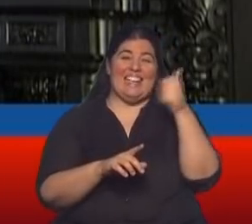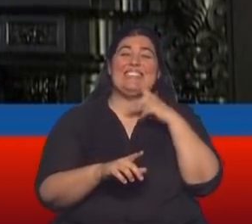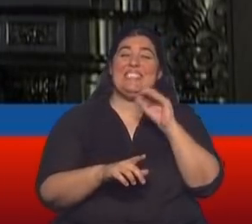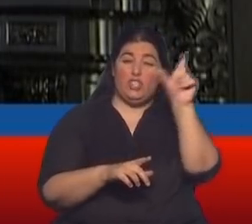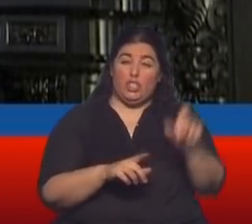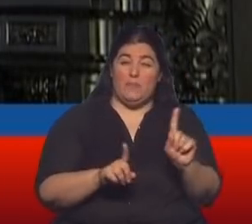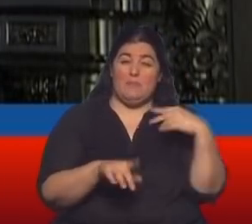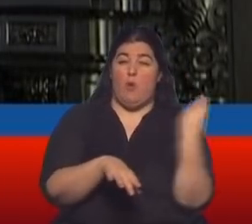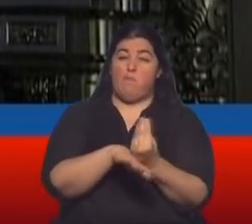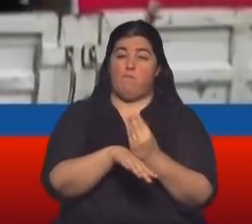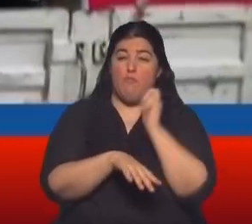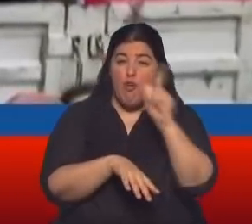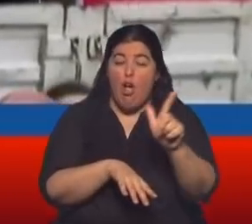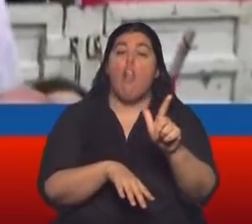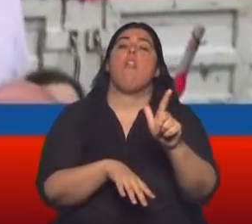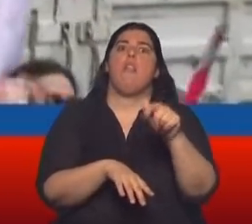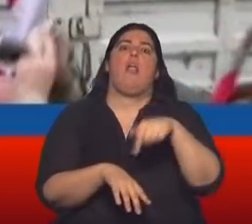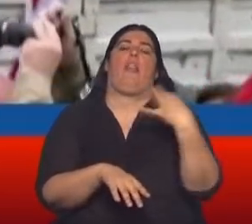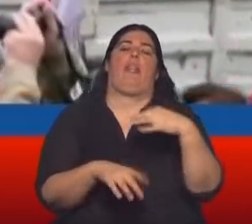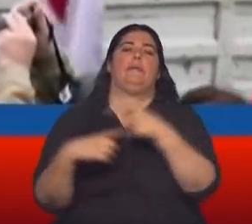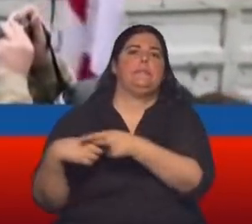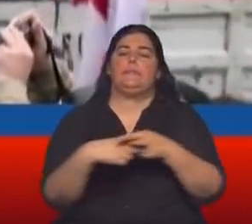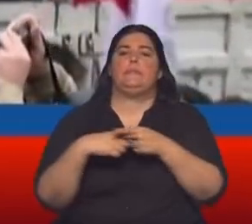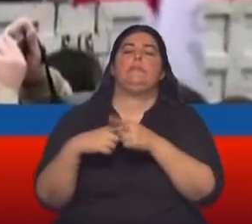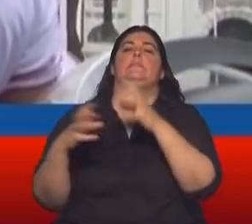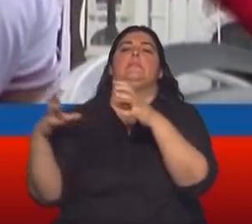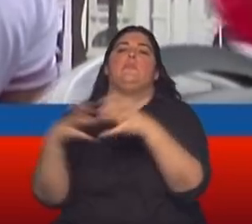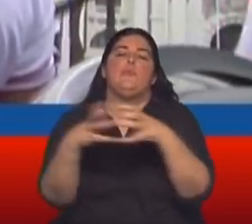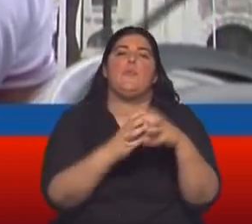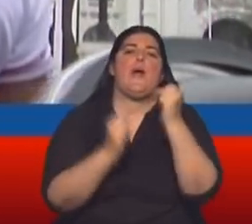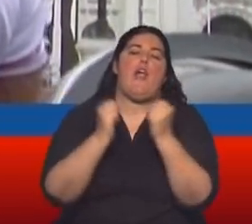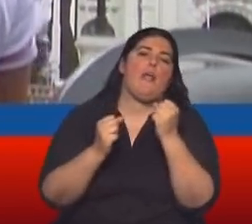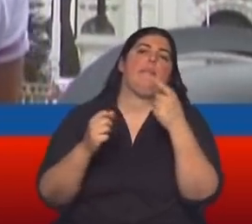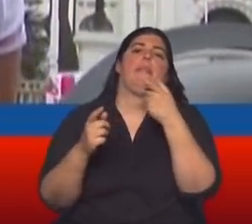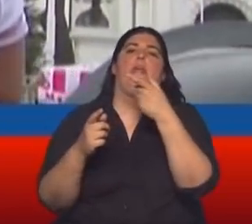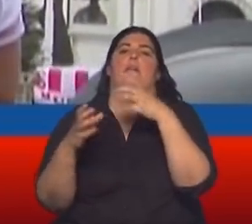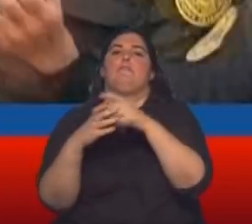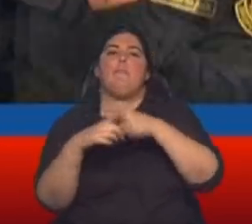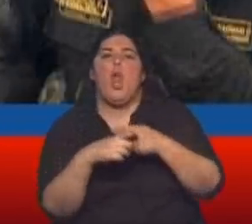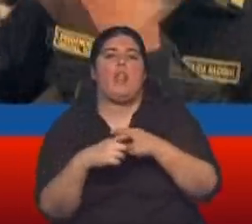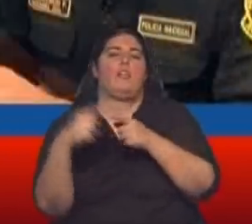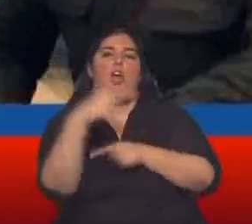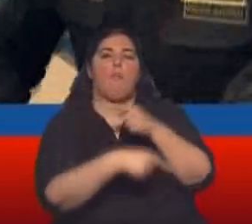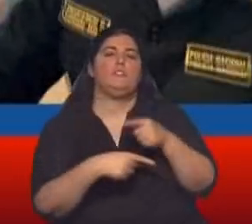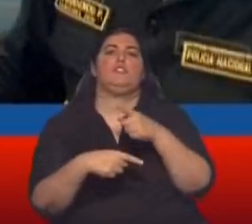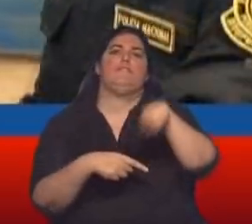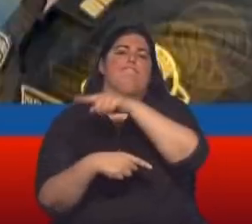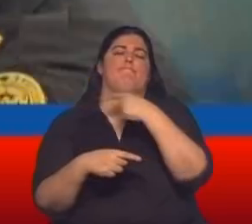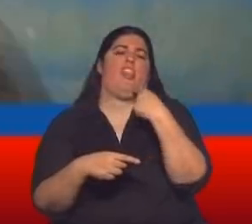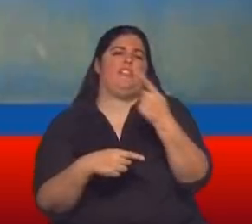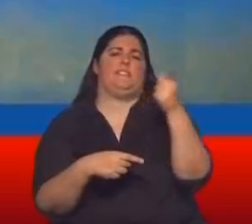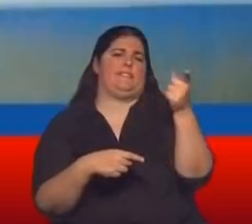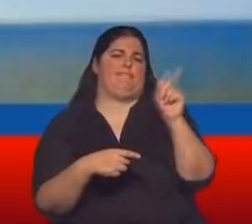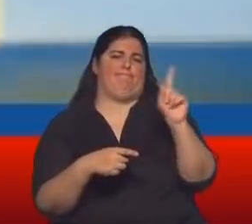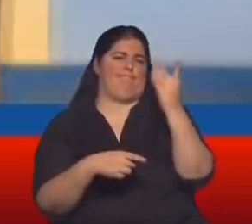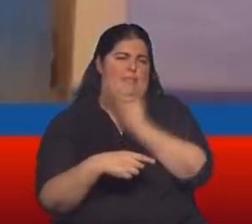Castillo tuvo que enfrentarse a diversos sectores políticos y económicos que desconocieron el resultado electoral. Profesor rural, con